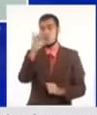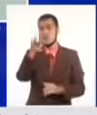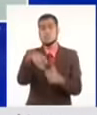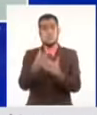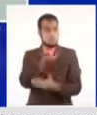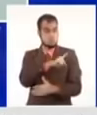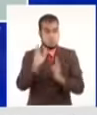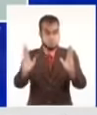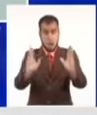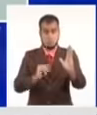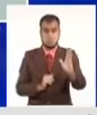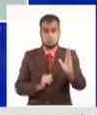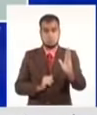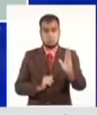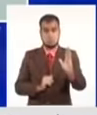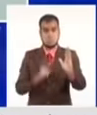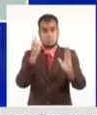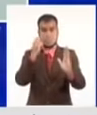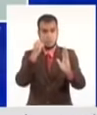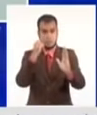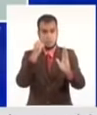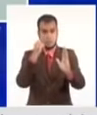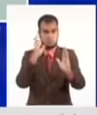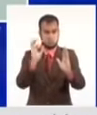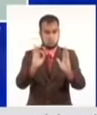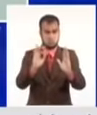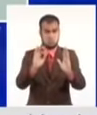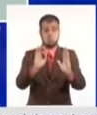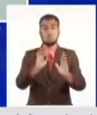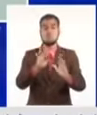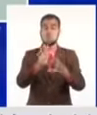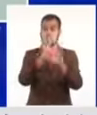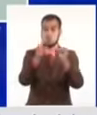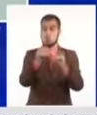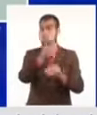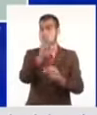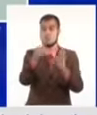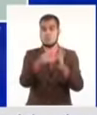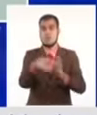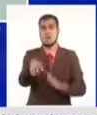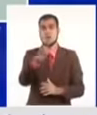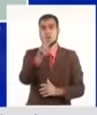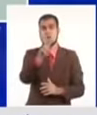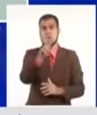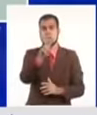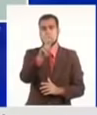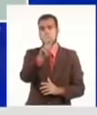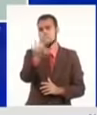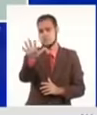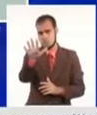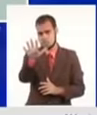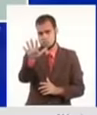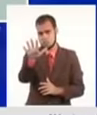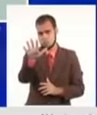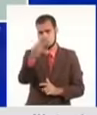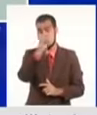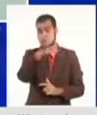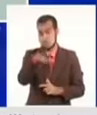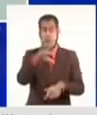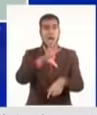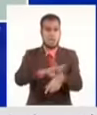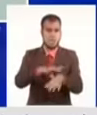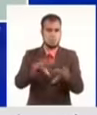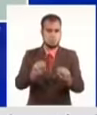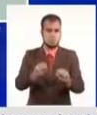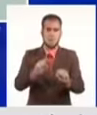hablar ya de fechas más recientes, 9.025 casos pediátricos, con la cifra promedio de casos diarios